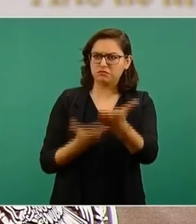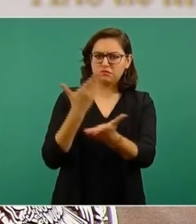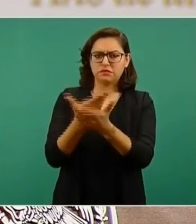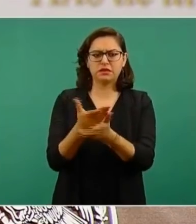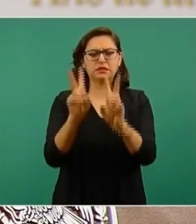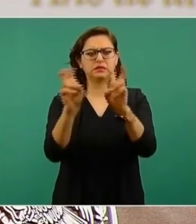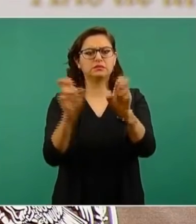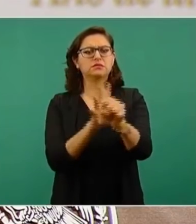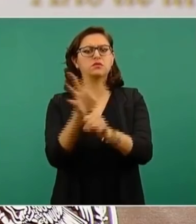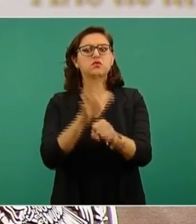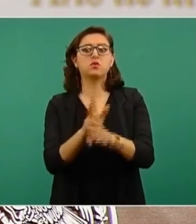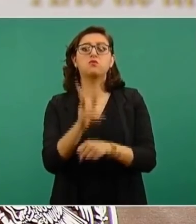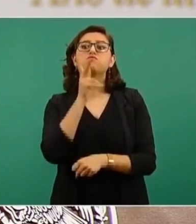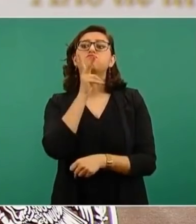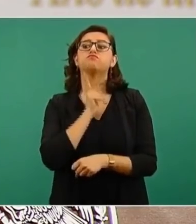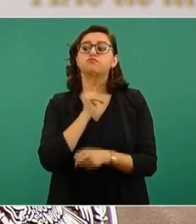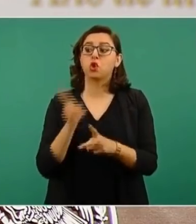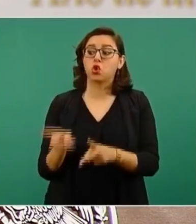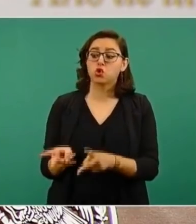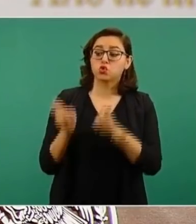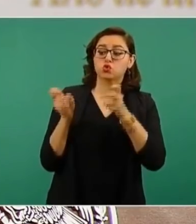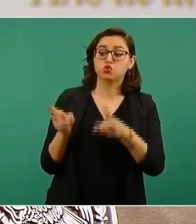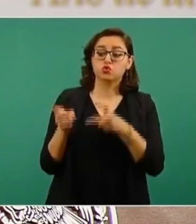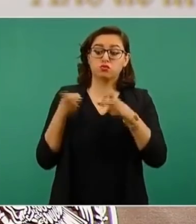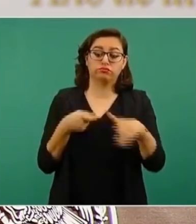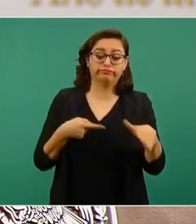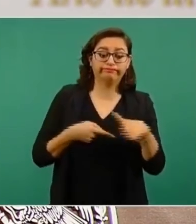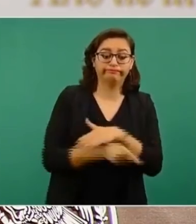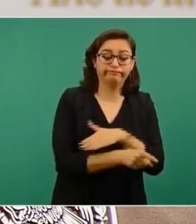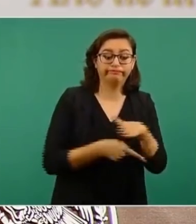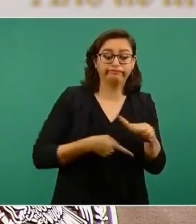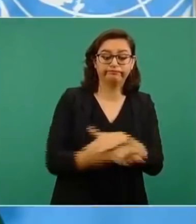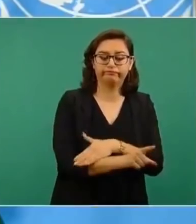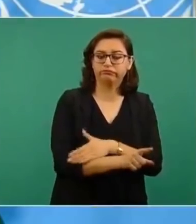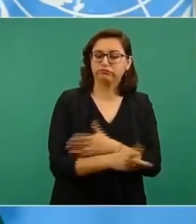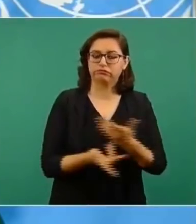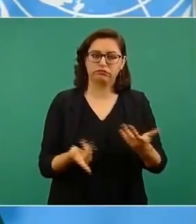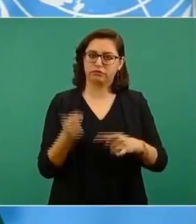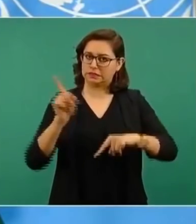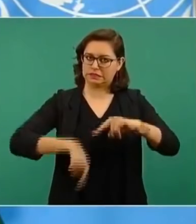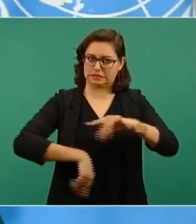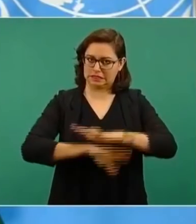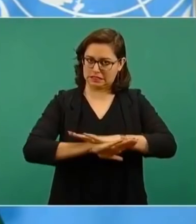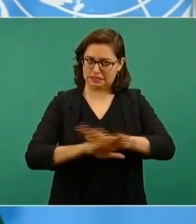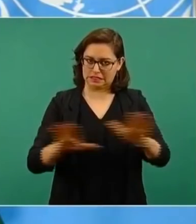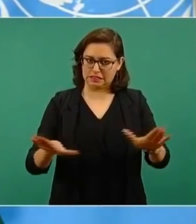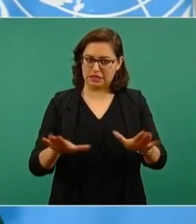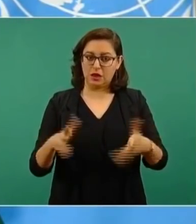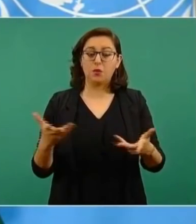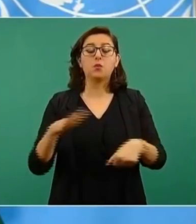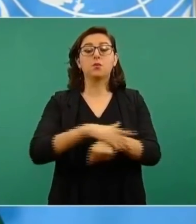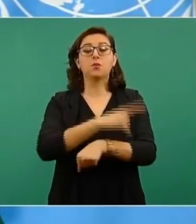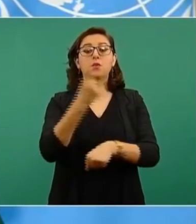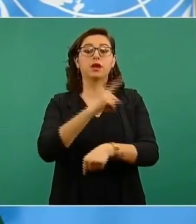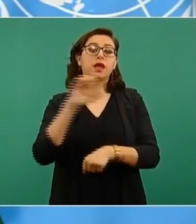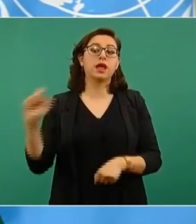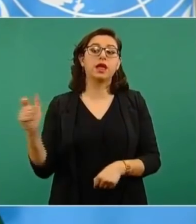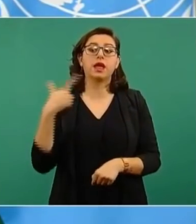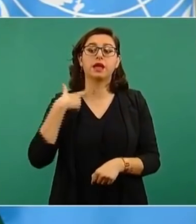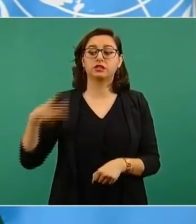porque en el gobierno anterior, en el marco de la llamada reforma